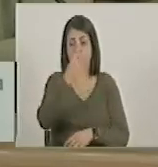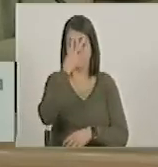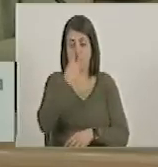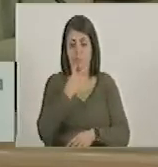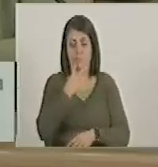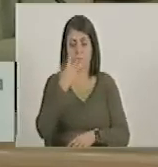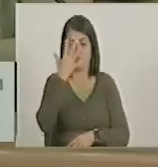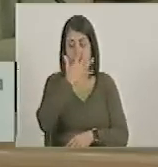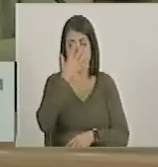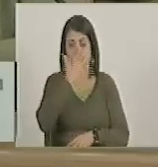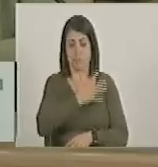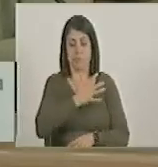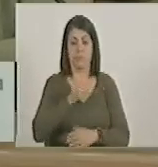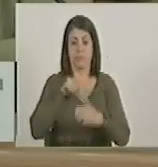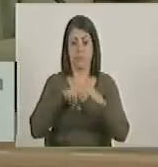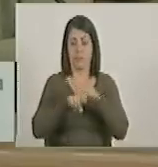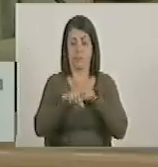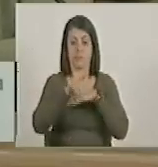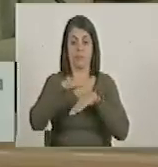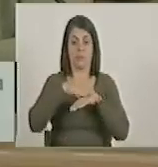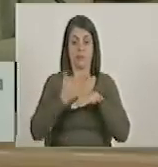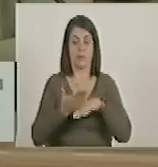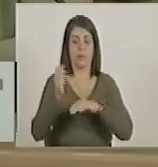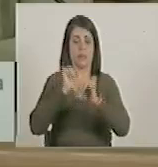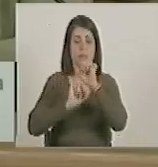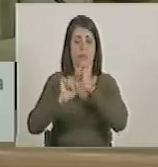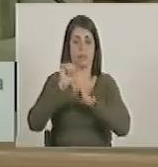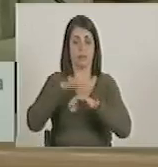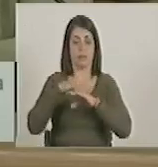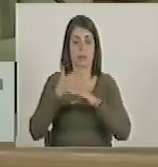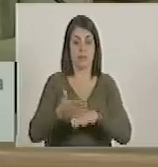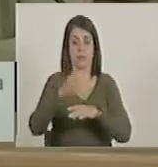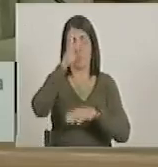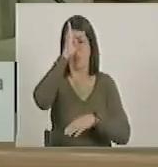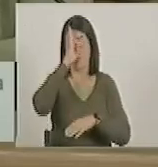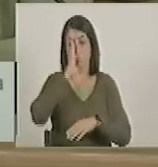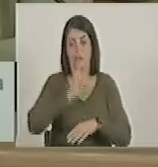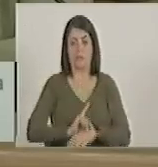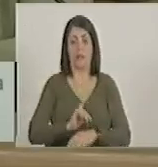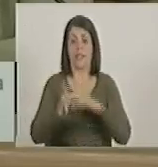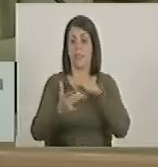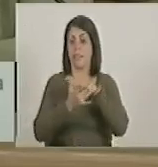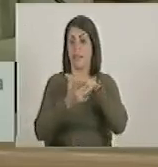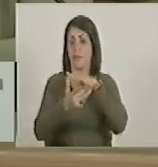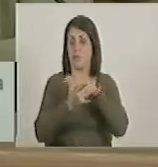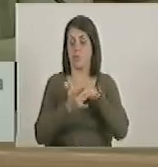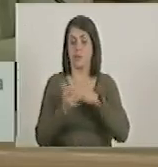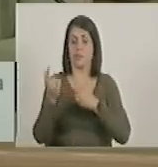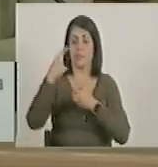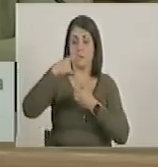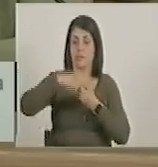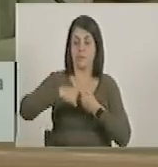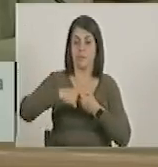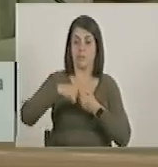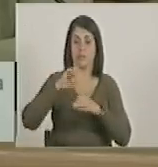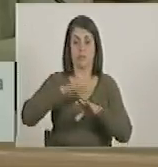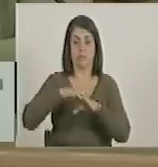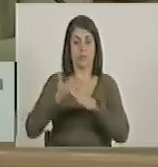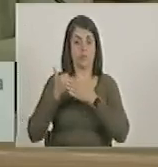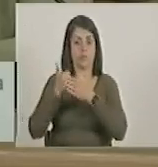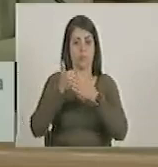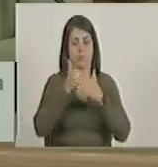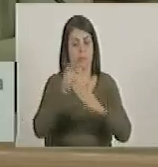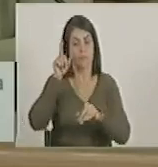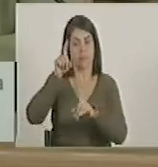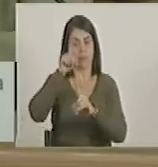discapacidad visual, accesibilidad, prevención de la discapacidad y tecnologías inclusivas a fin de favorecer